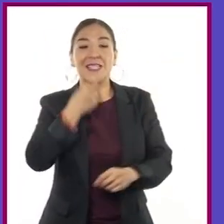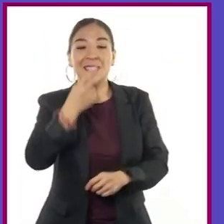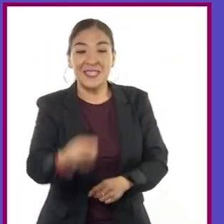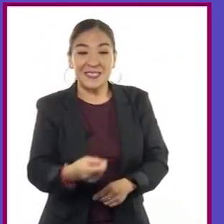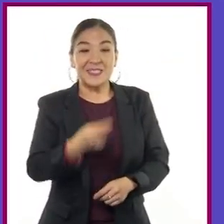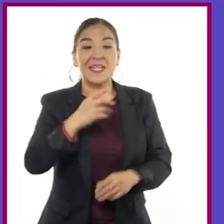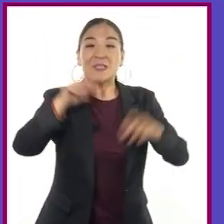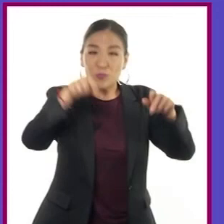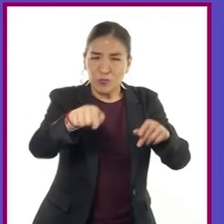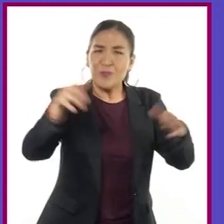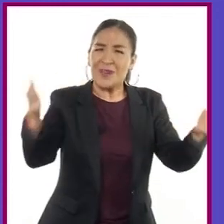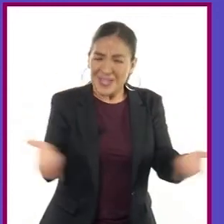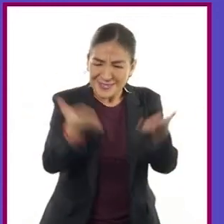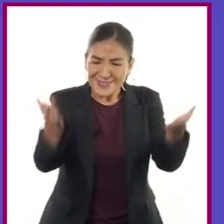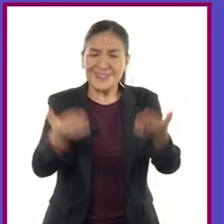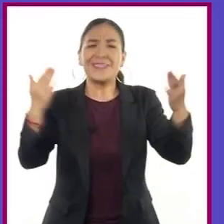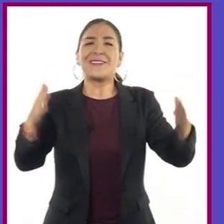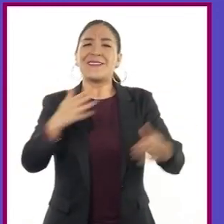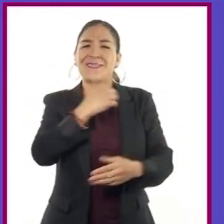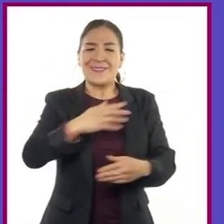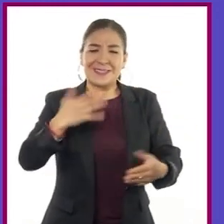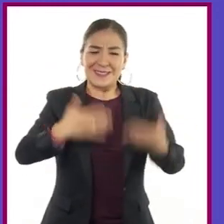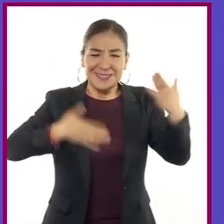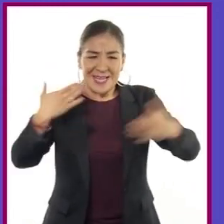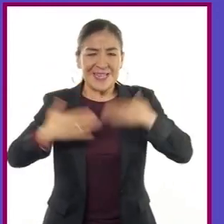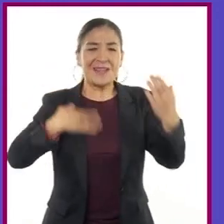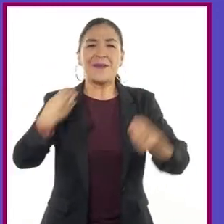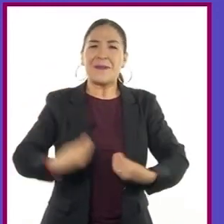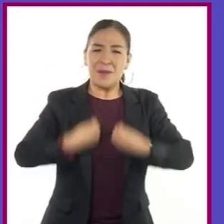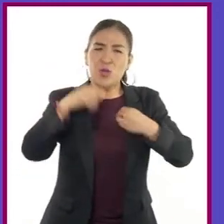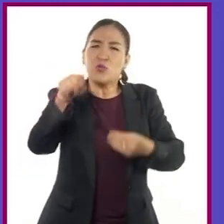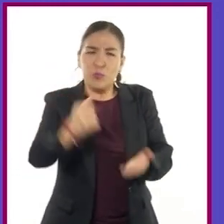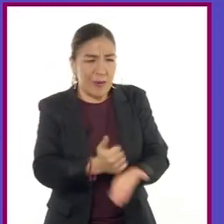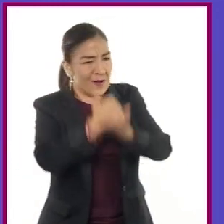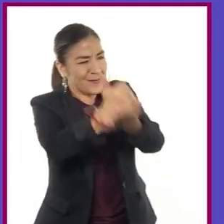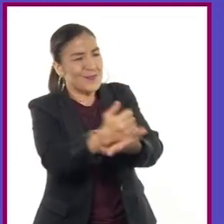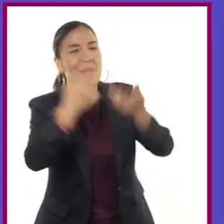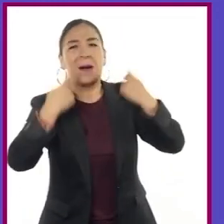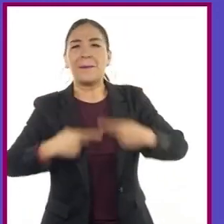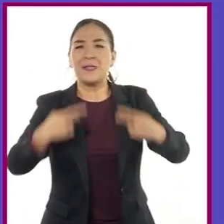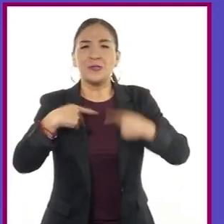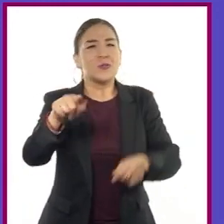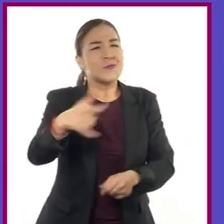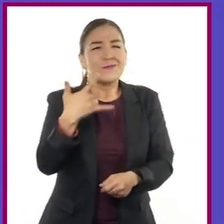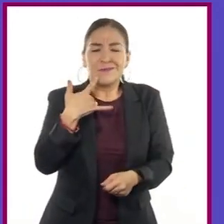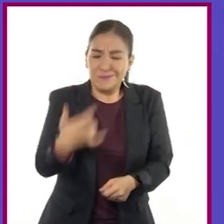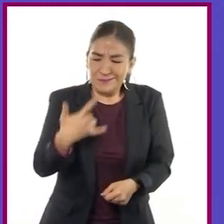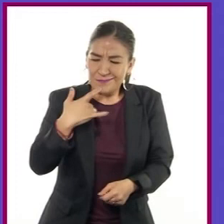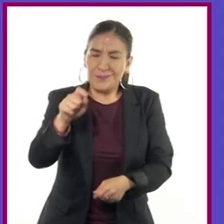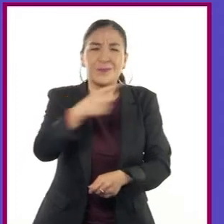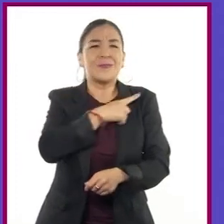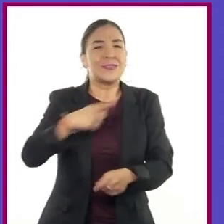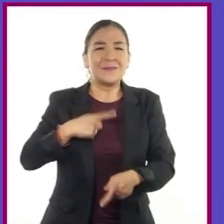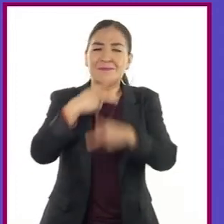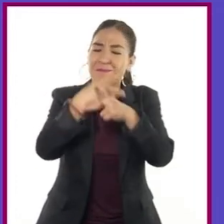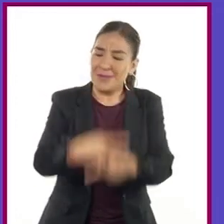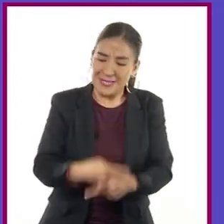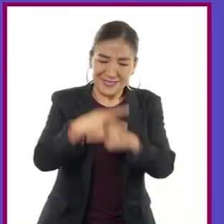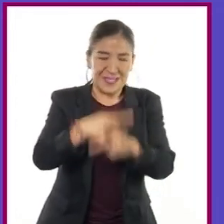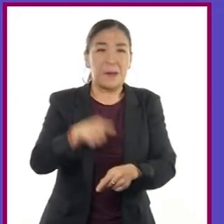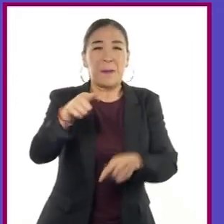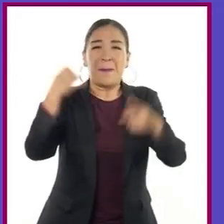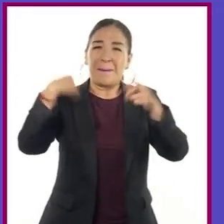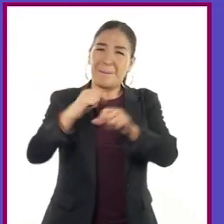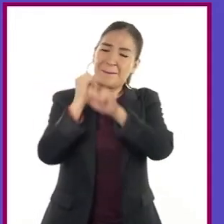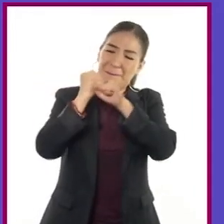vida, piensa libremente, ayuda a la gente y por lo que quieras, lucha y sé paciente, lleva poca carga,